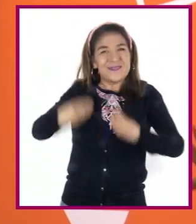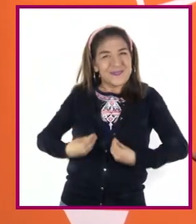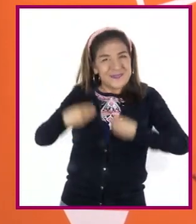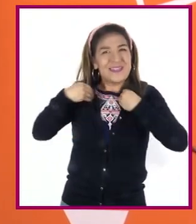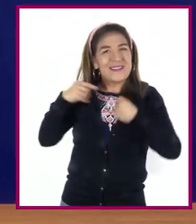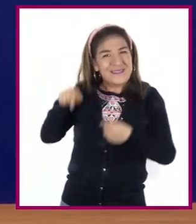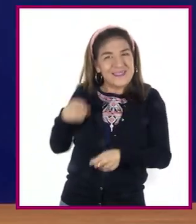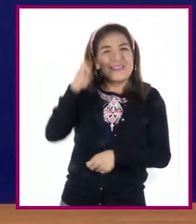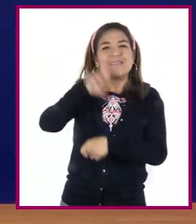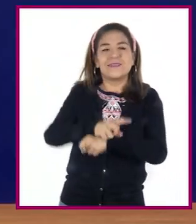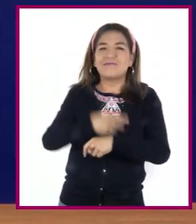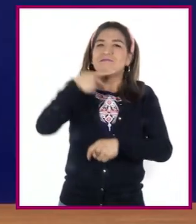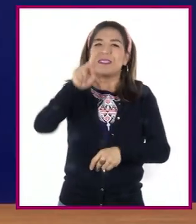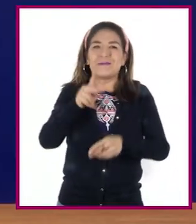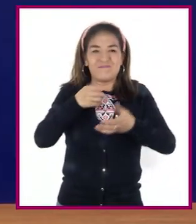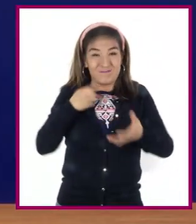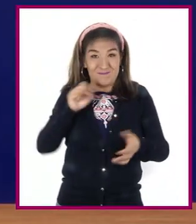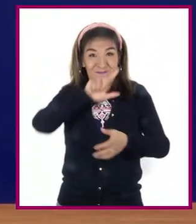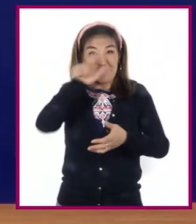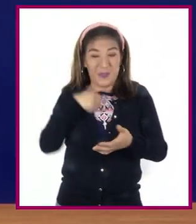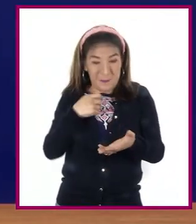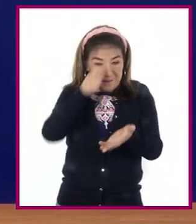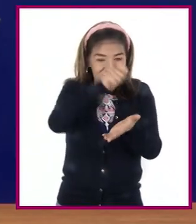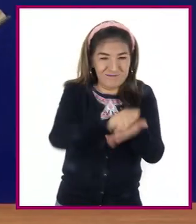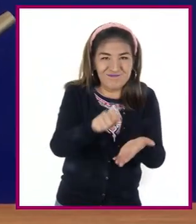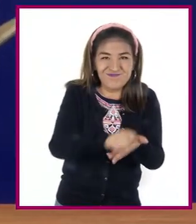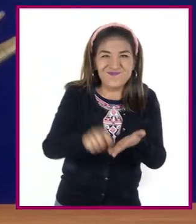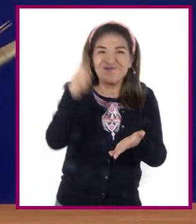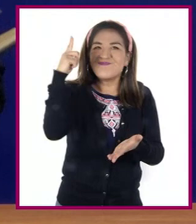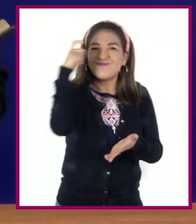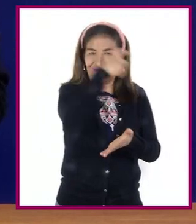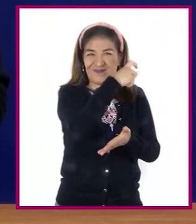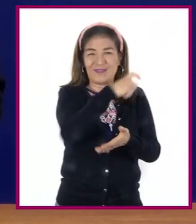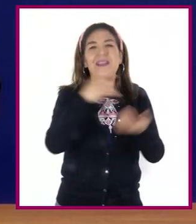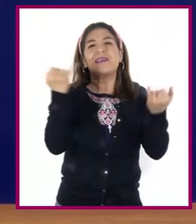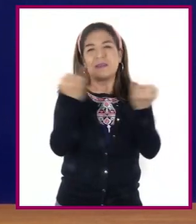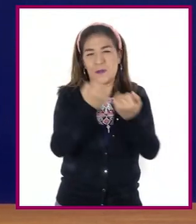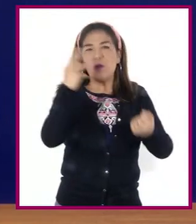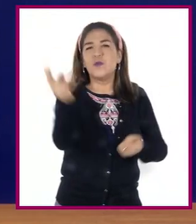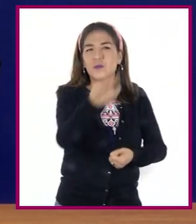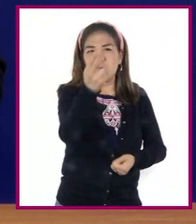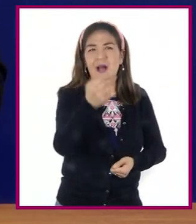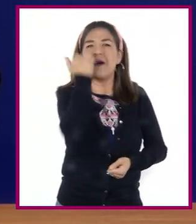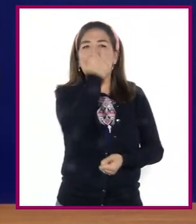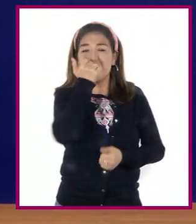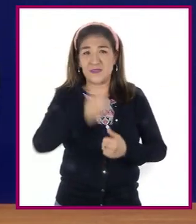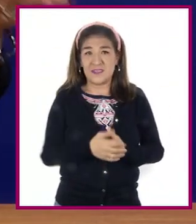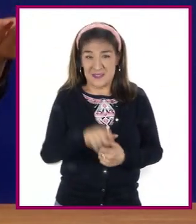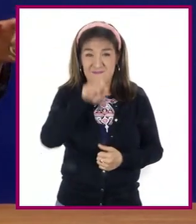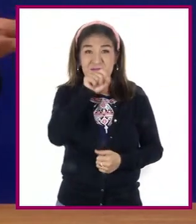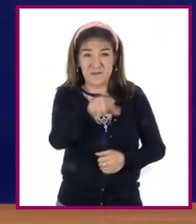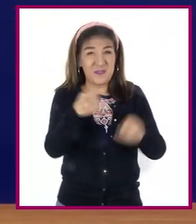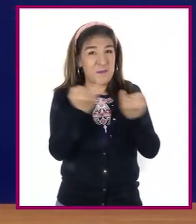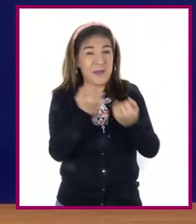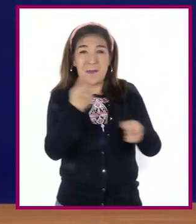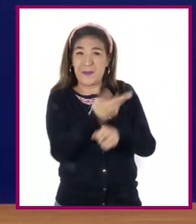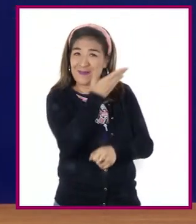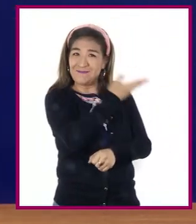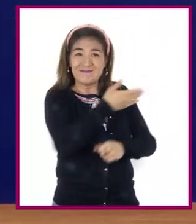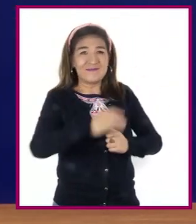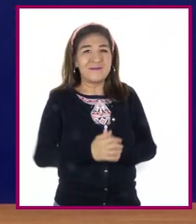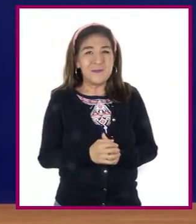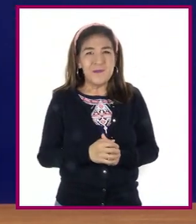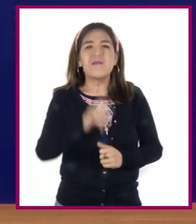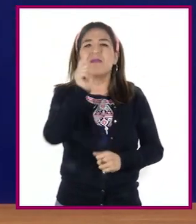viviste, pero no sabías cómo expresarlo. ¿A ustedes, alumnas y alumnos, les ha ocurrido algo similar? ¿Se